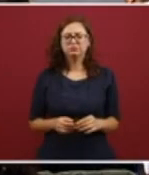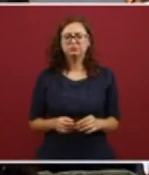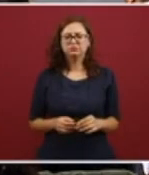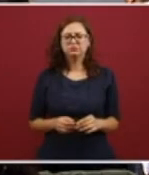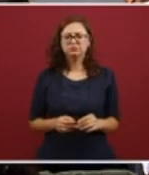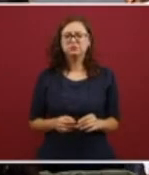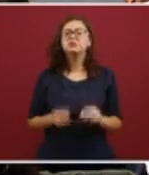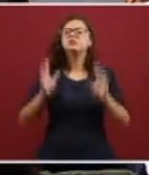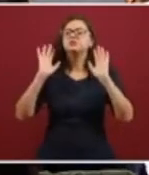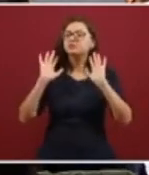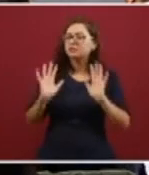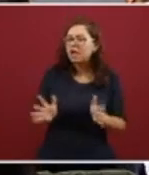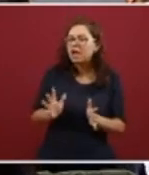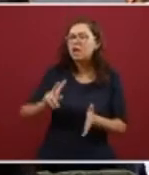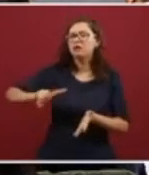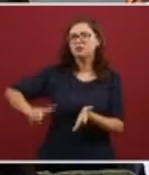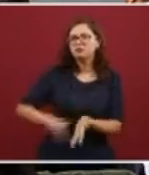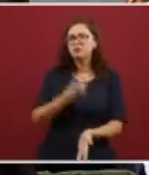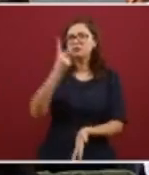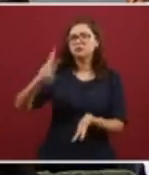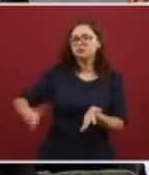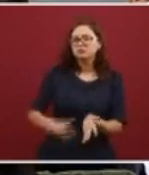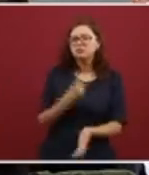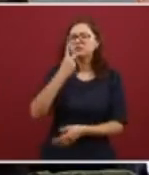Ya lo dije, si